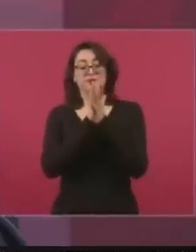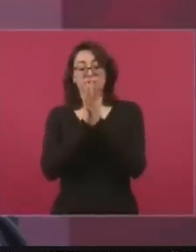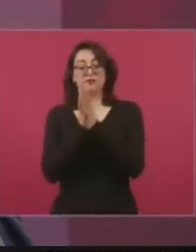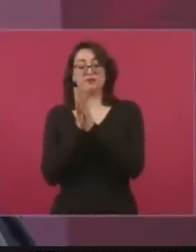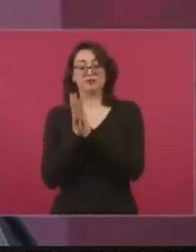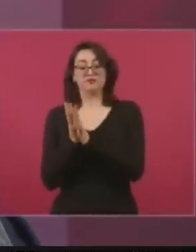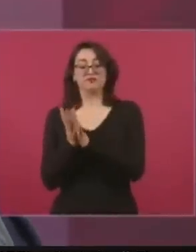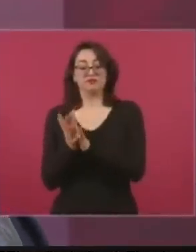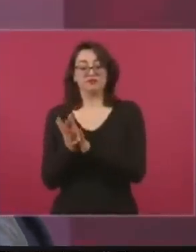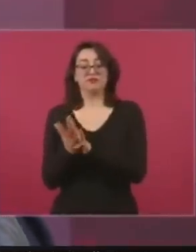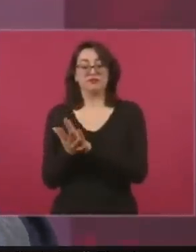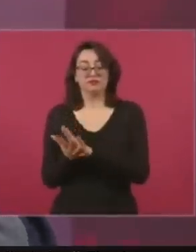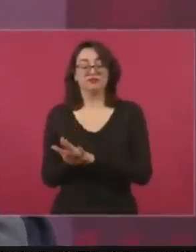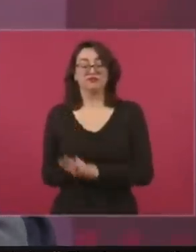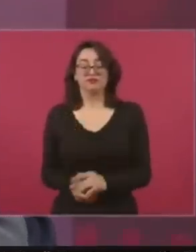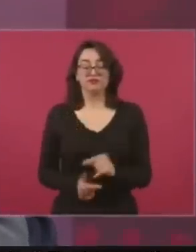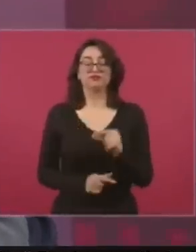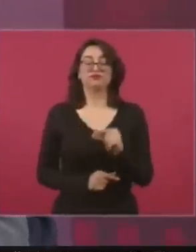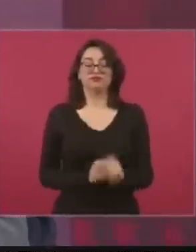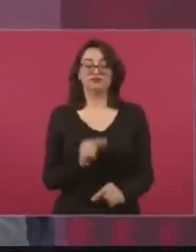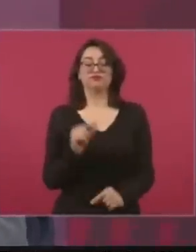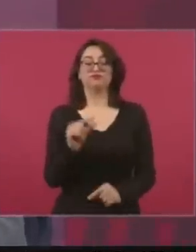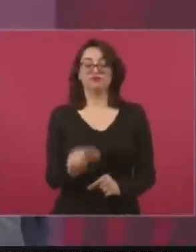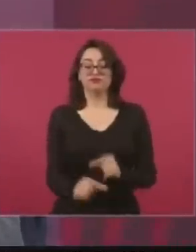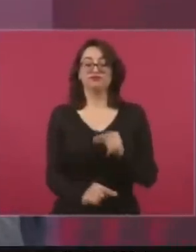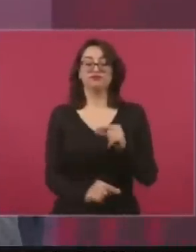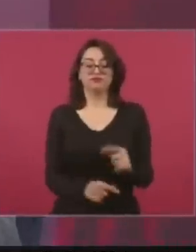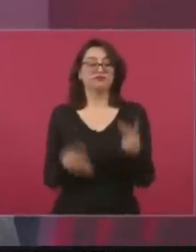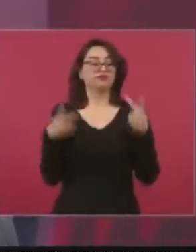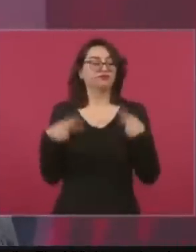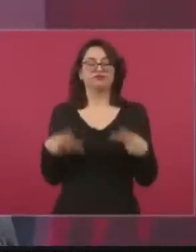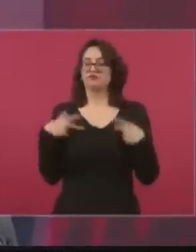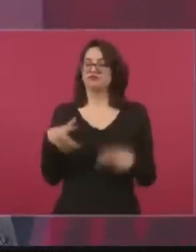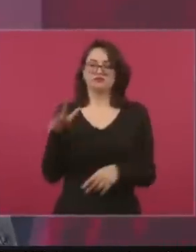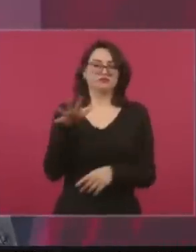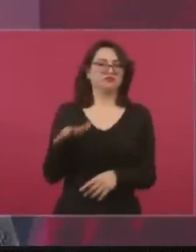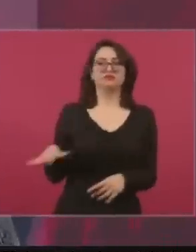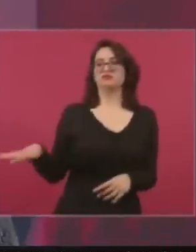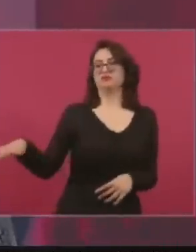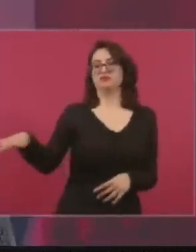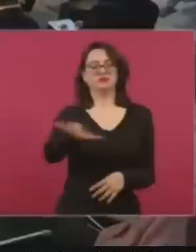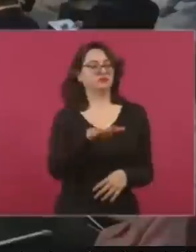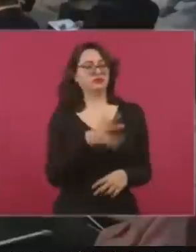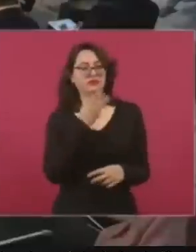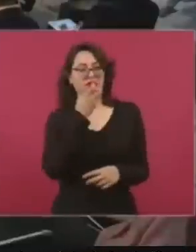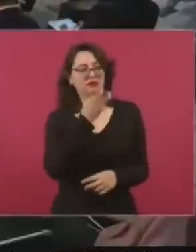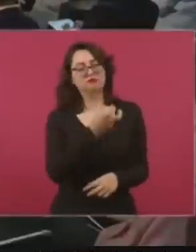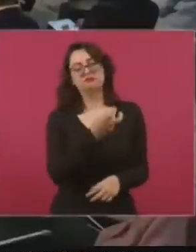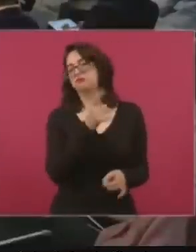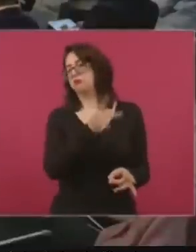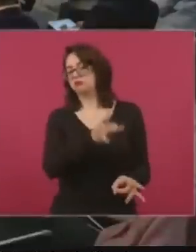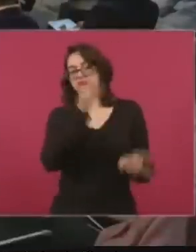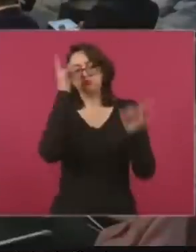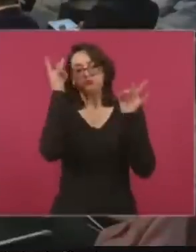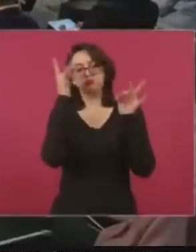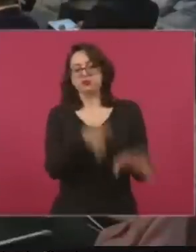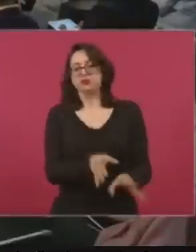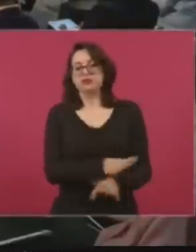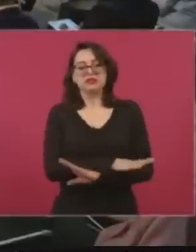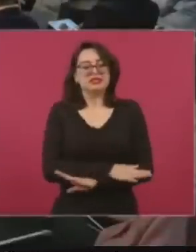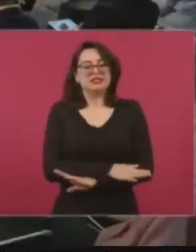conseguir publicidad porque ya por ese método